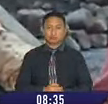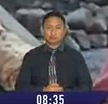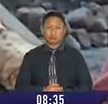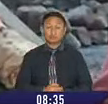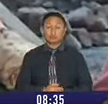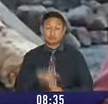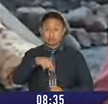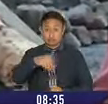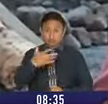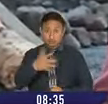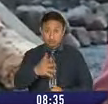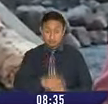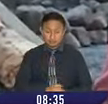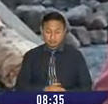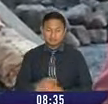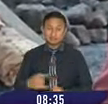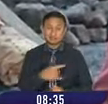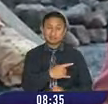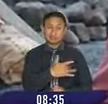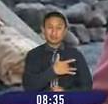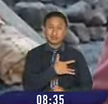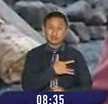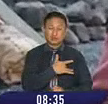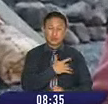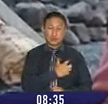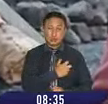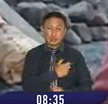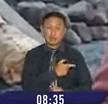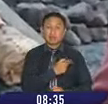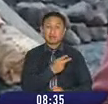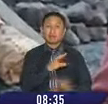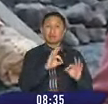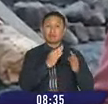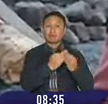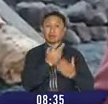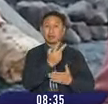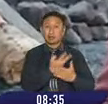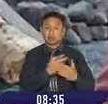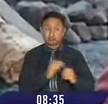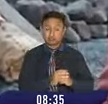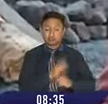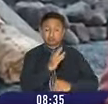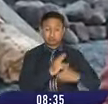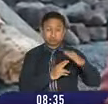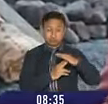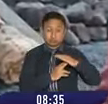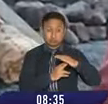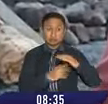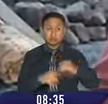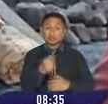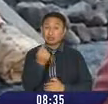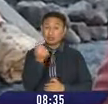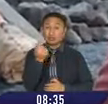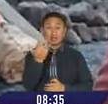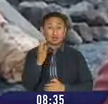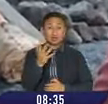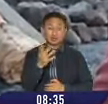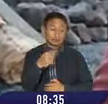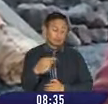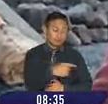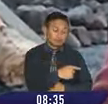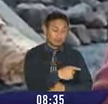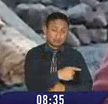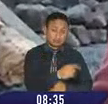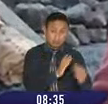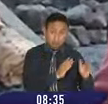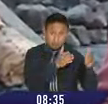Perfecto, ahí está el drama humano de esta humilde familia en situación de calle que por faltas de recursos no le han podido hasta